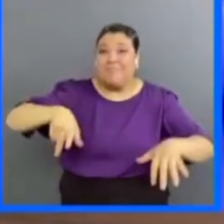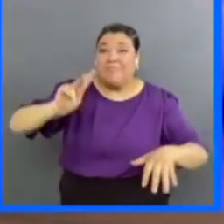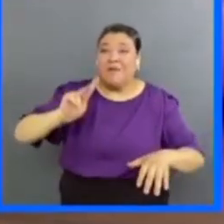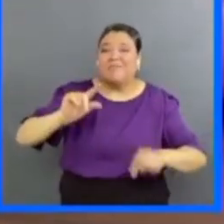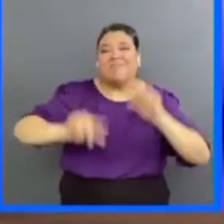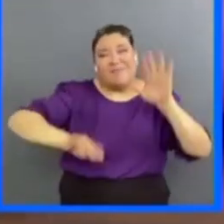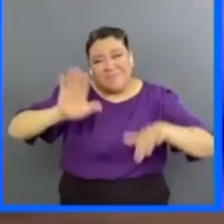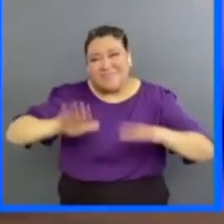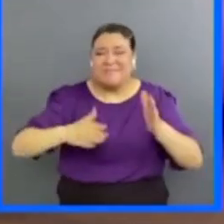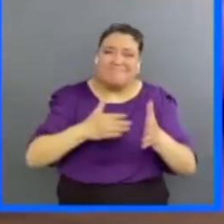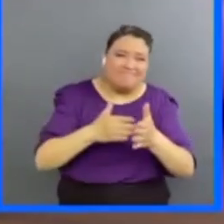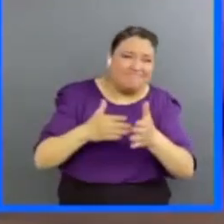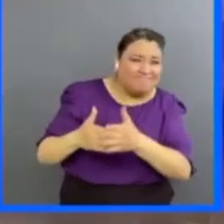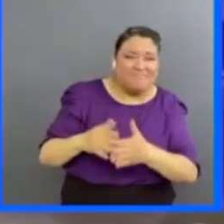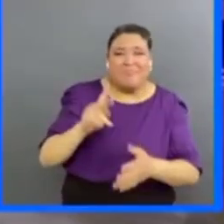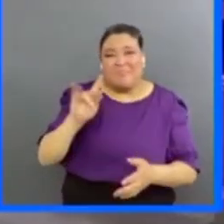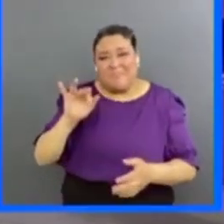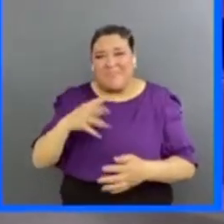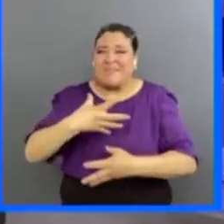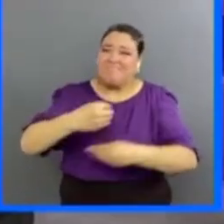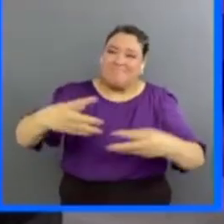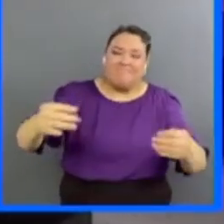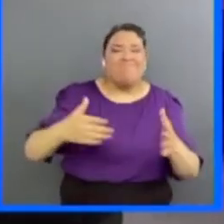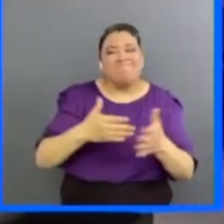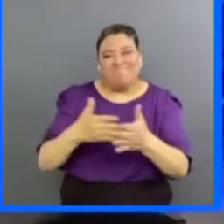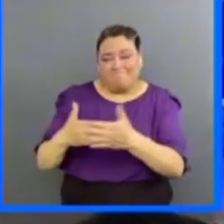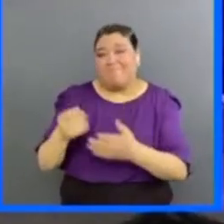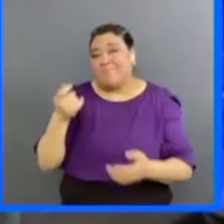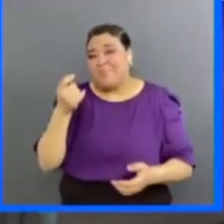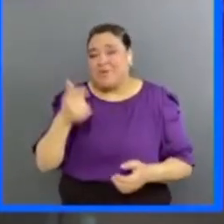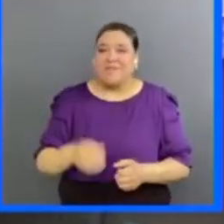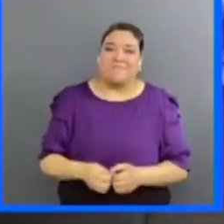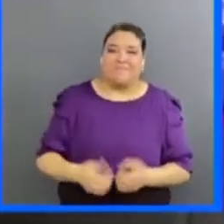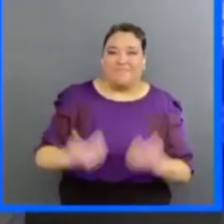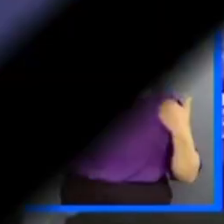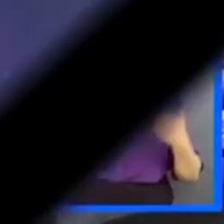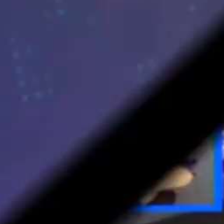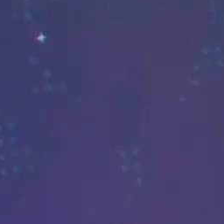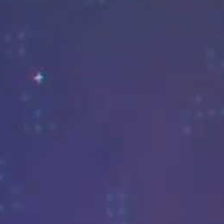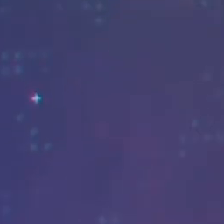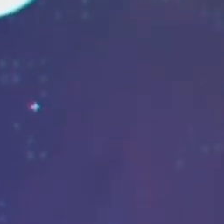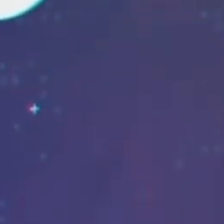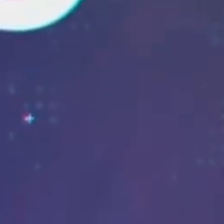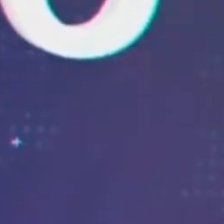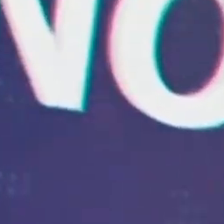del Poder Judicial, dijeron. Para Plural TV, Laura Murillo.